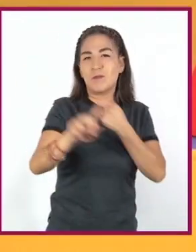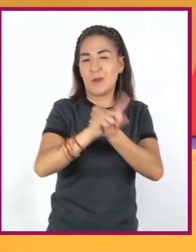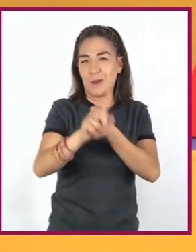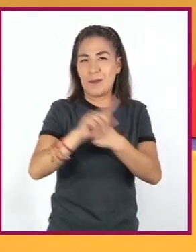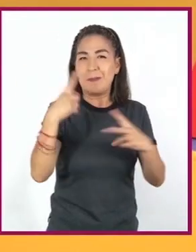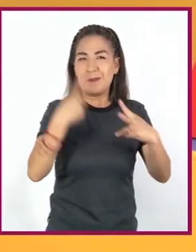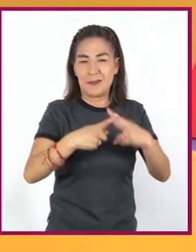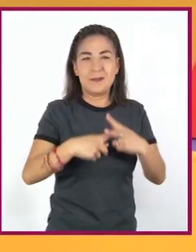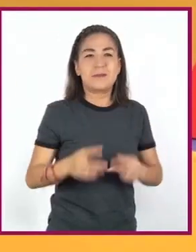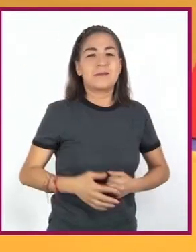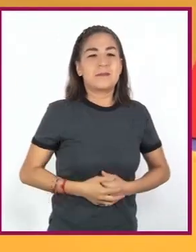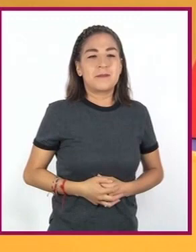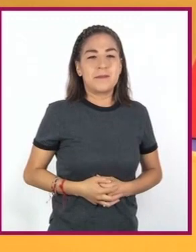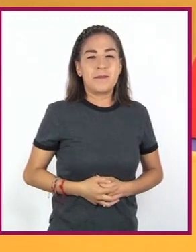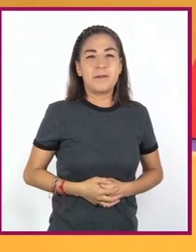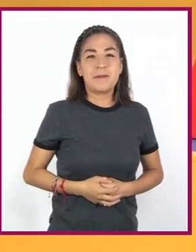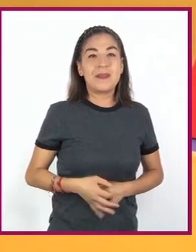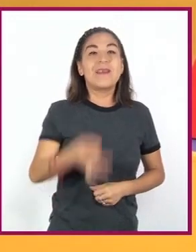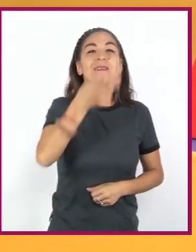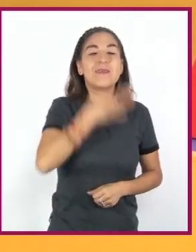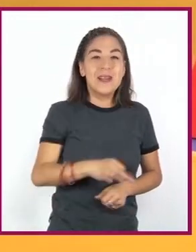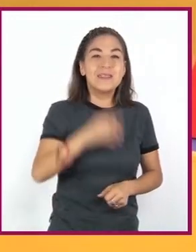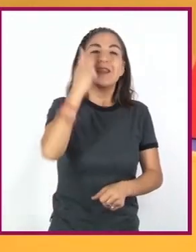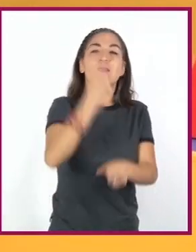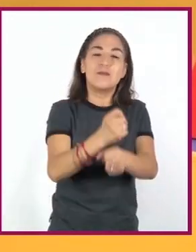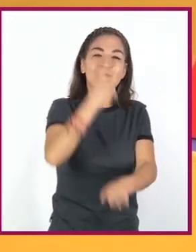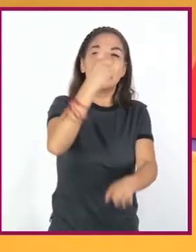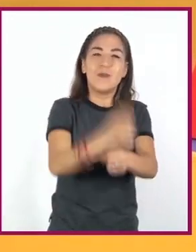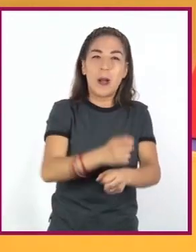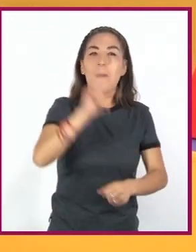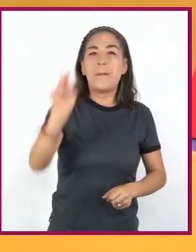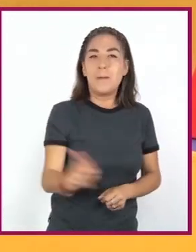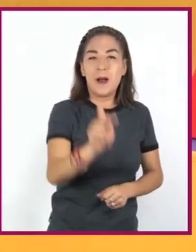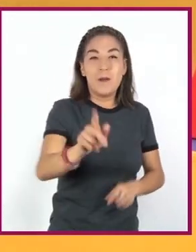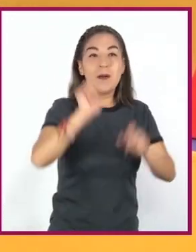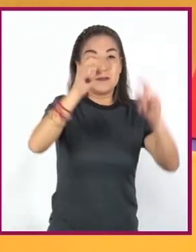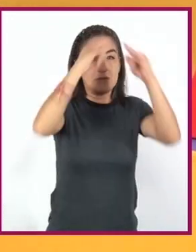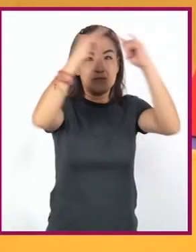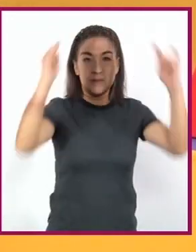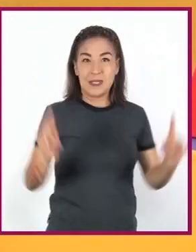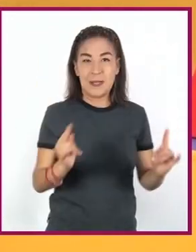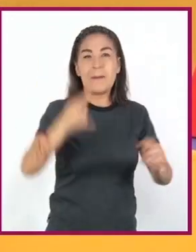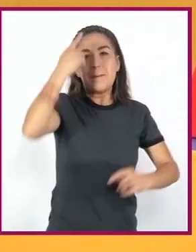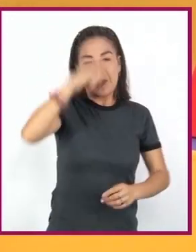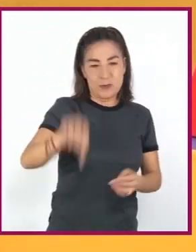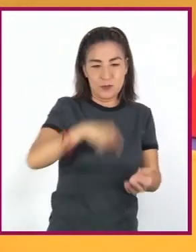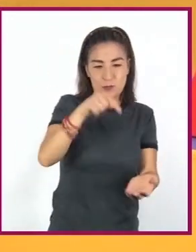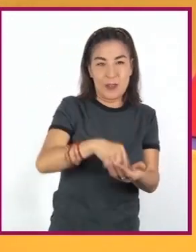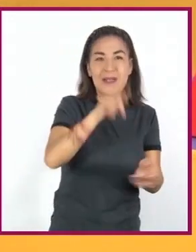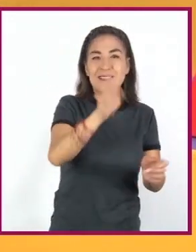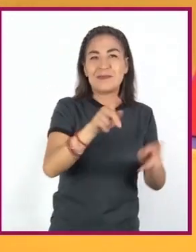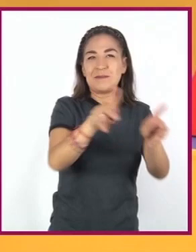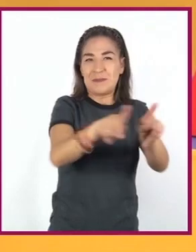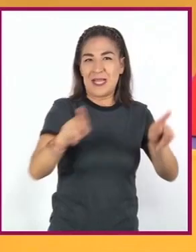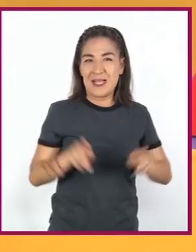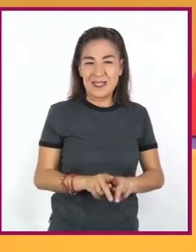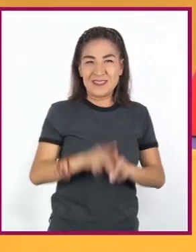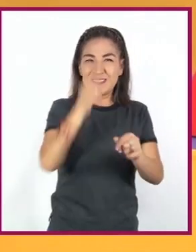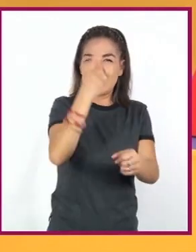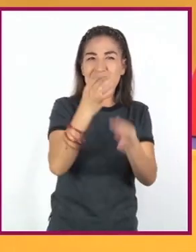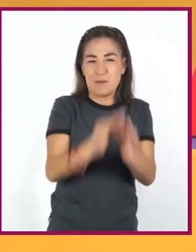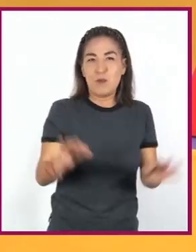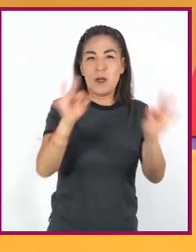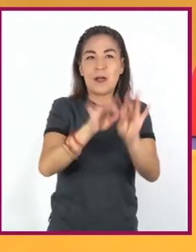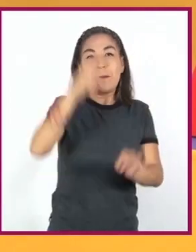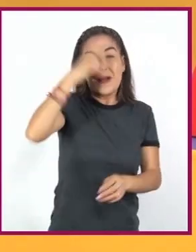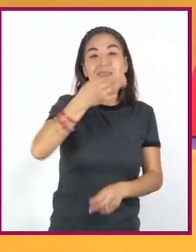situaciones. En las fiestas anuales de un pueblo pondrán una carpa en la plaza principal para llevar a cabo los festejos